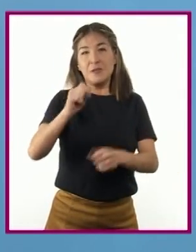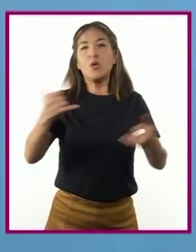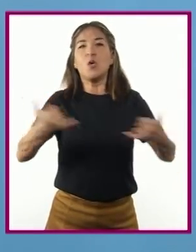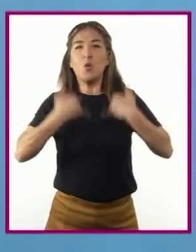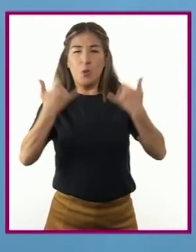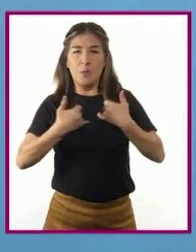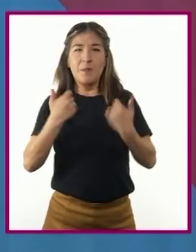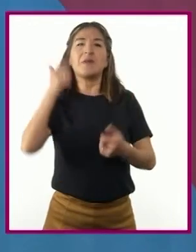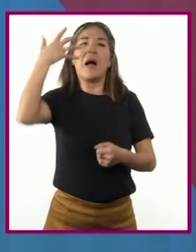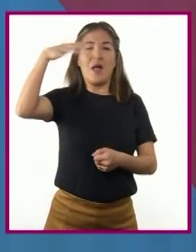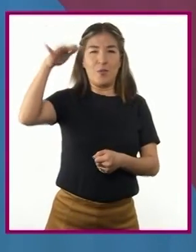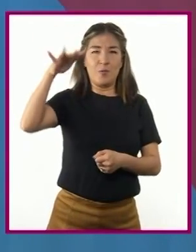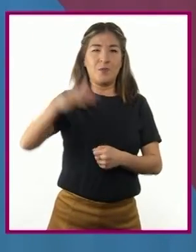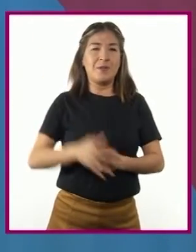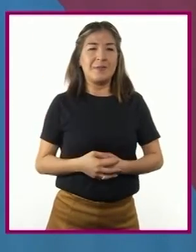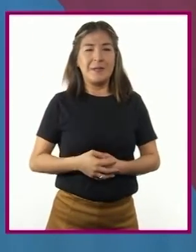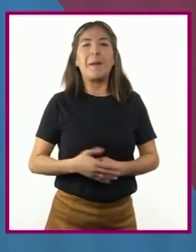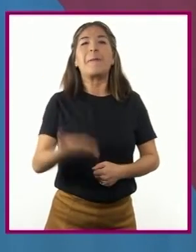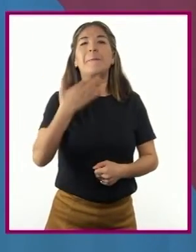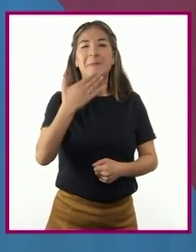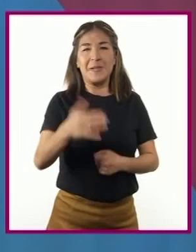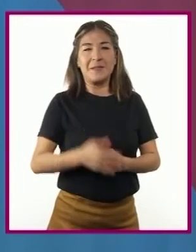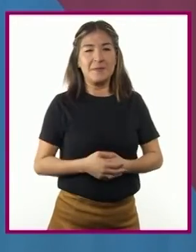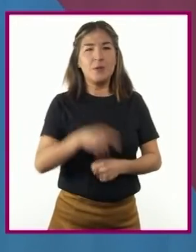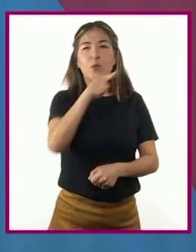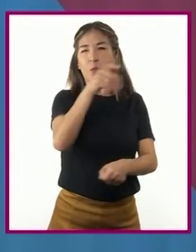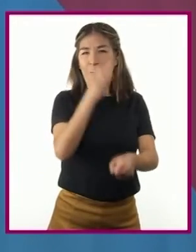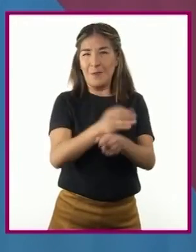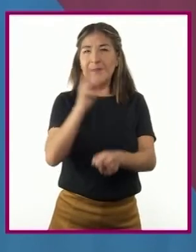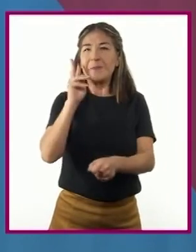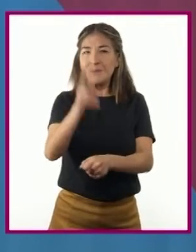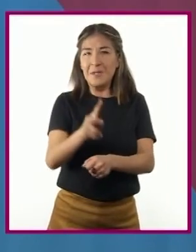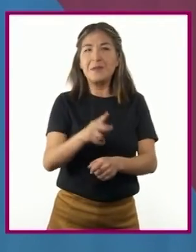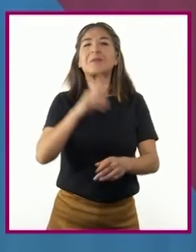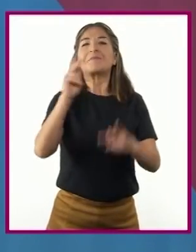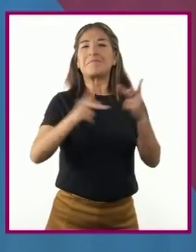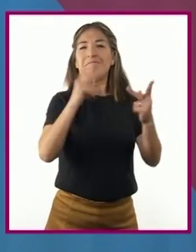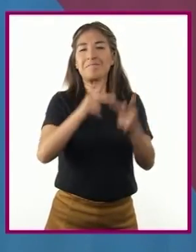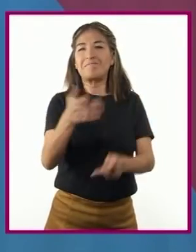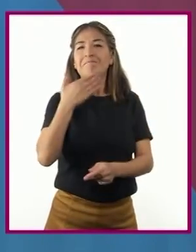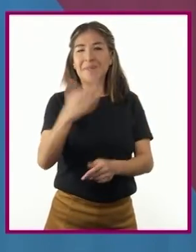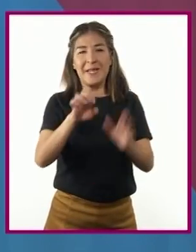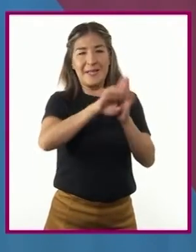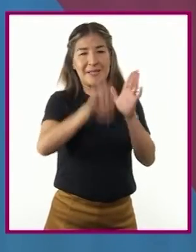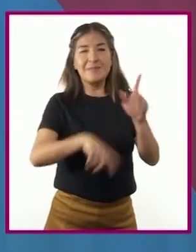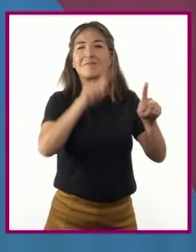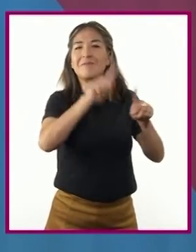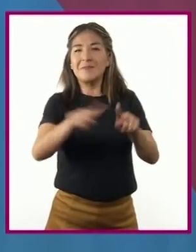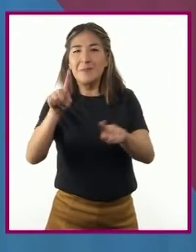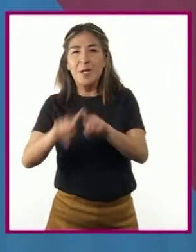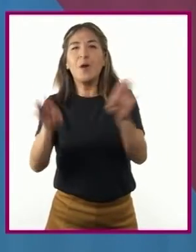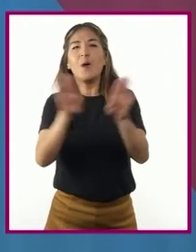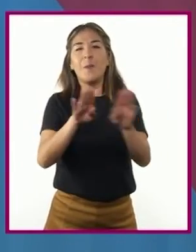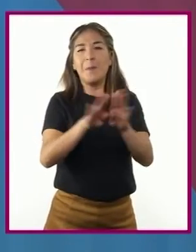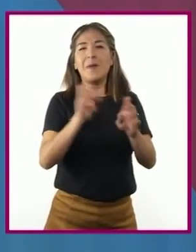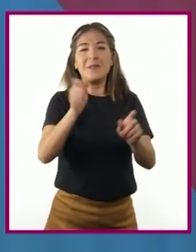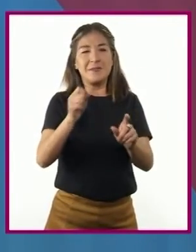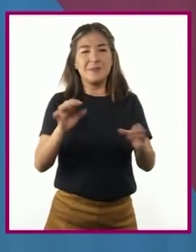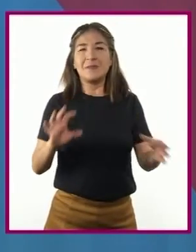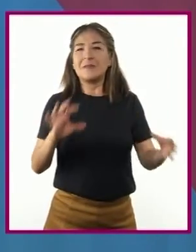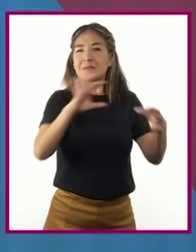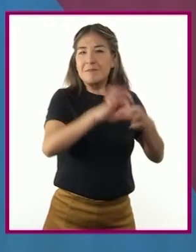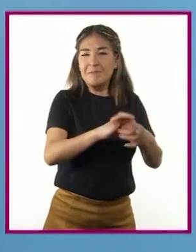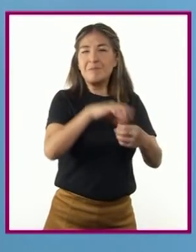y adulta. Excelente. Identificamos perfectamente los ejemplos sobre diferentes tipos de composición en